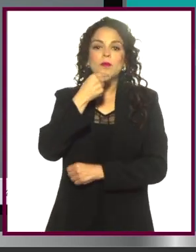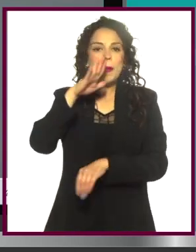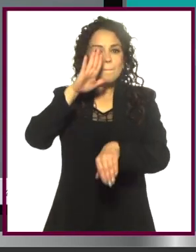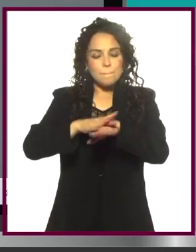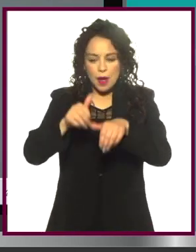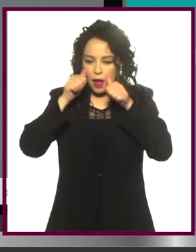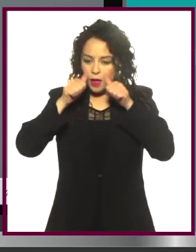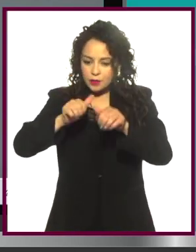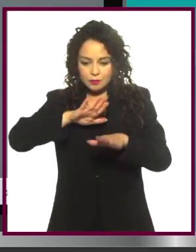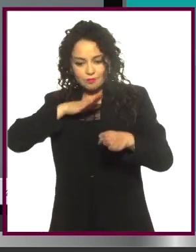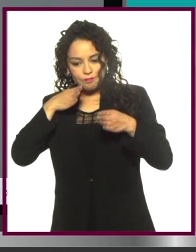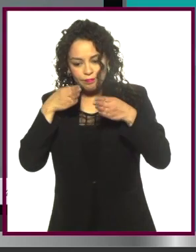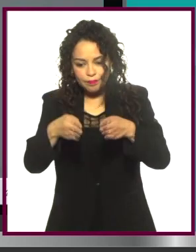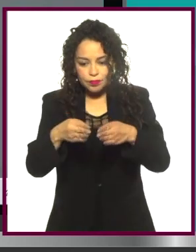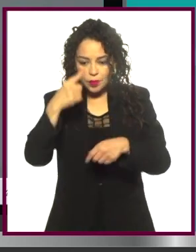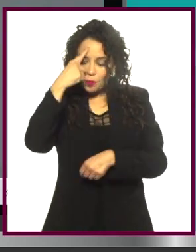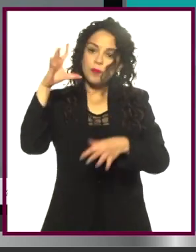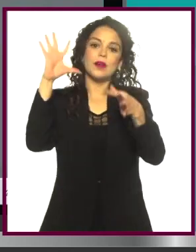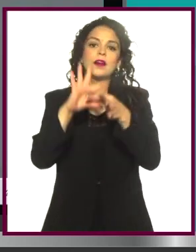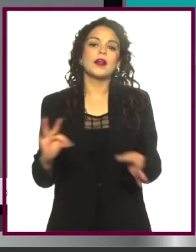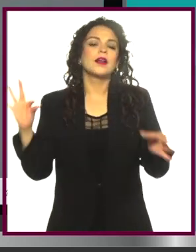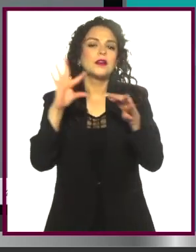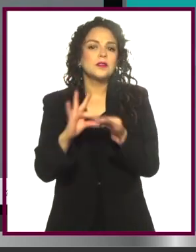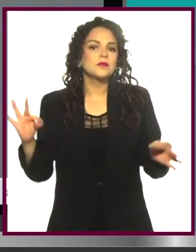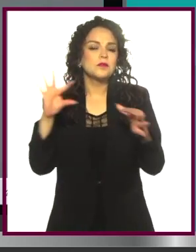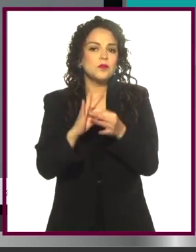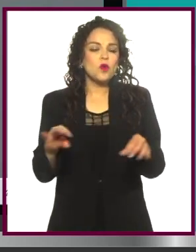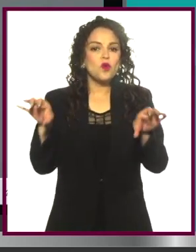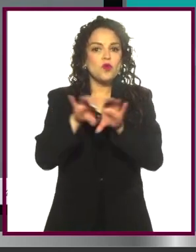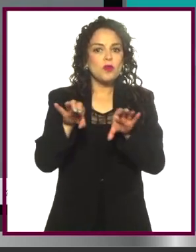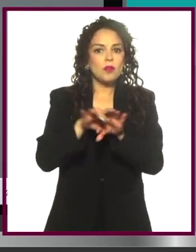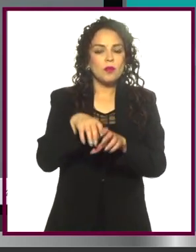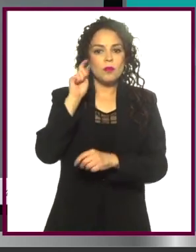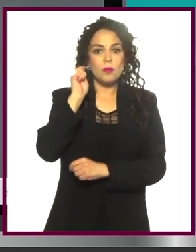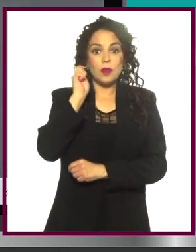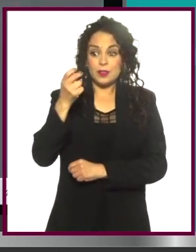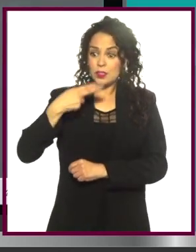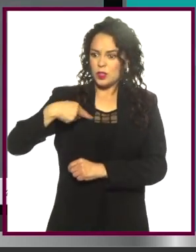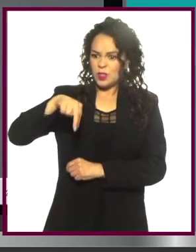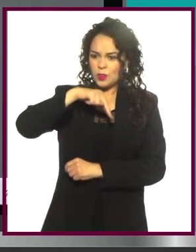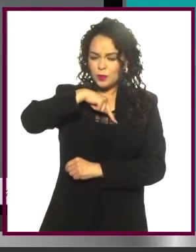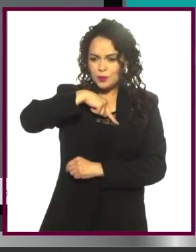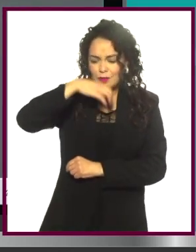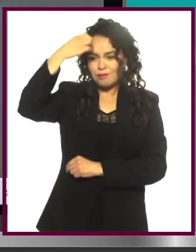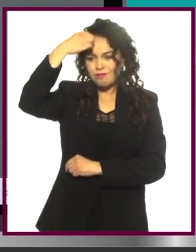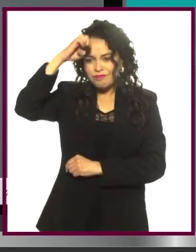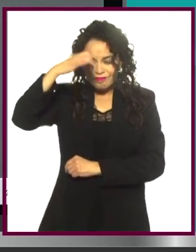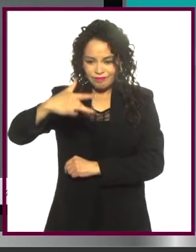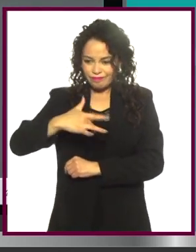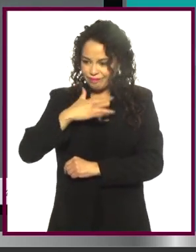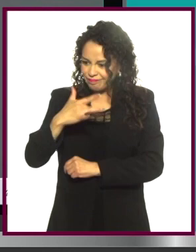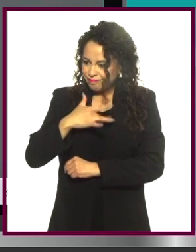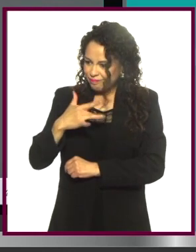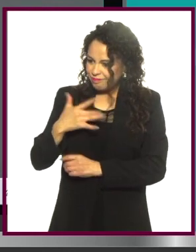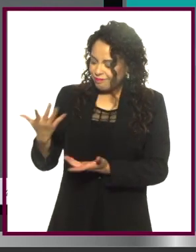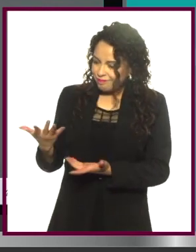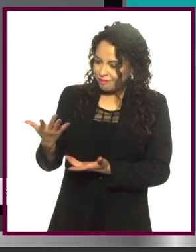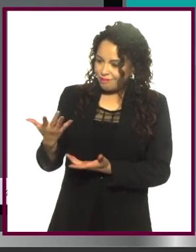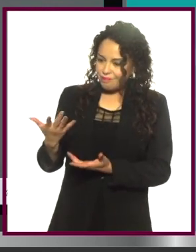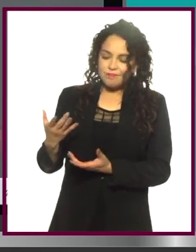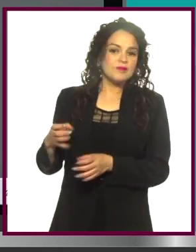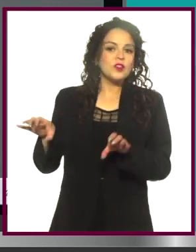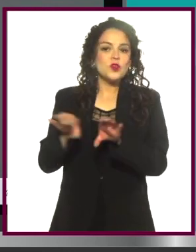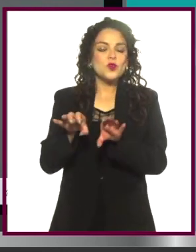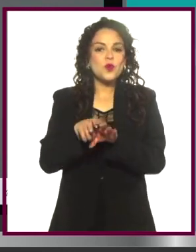centró mucho más su atención en explicar cómo experimentamos cómo